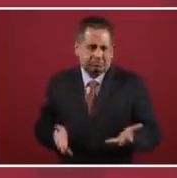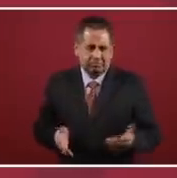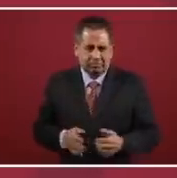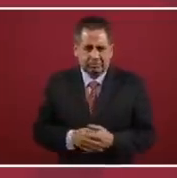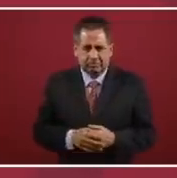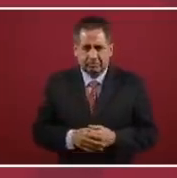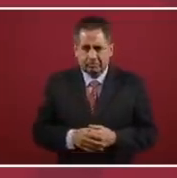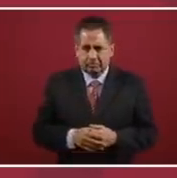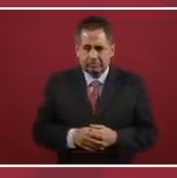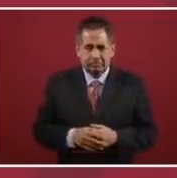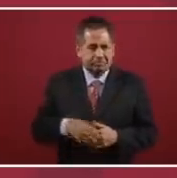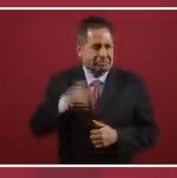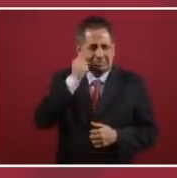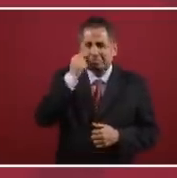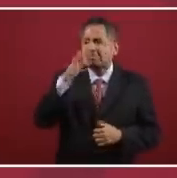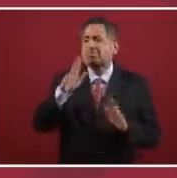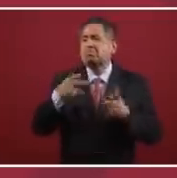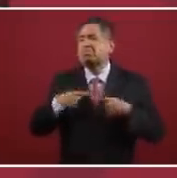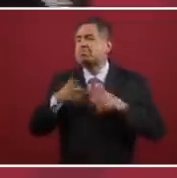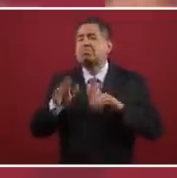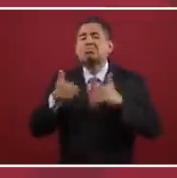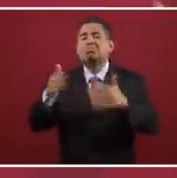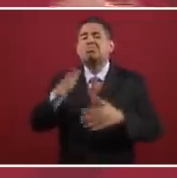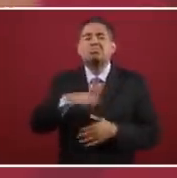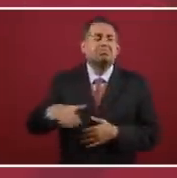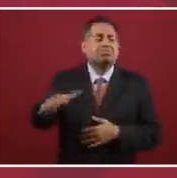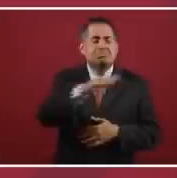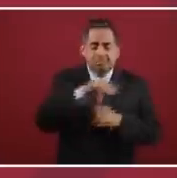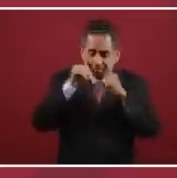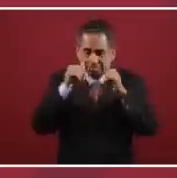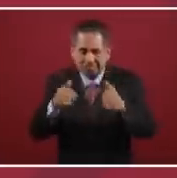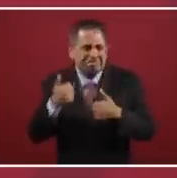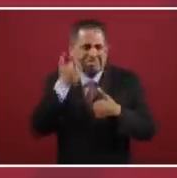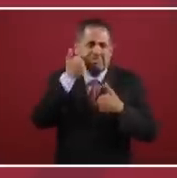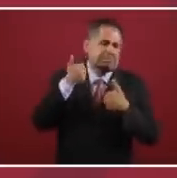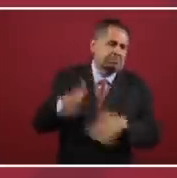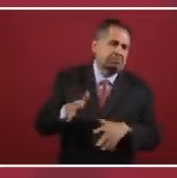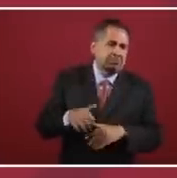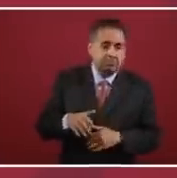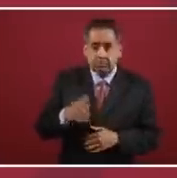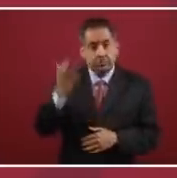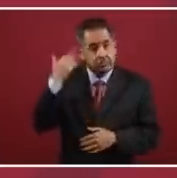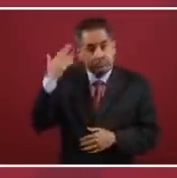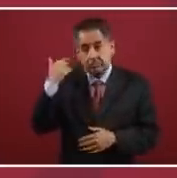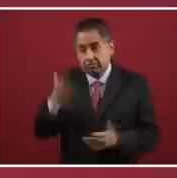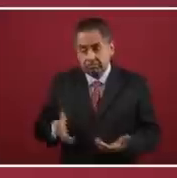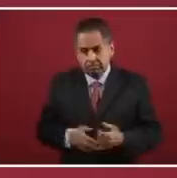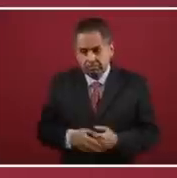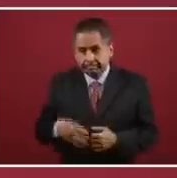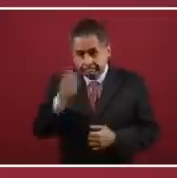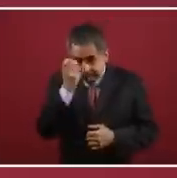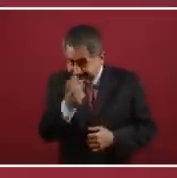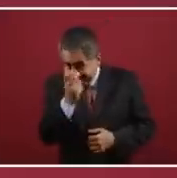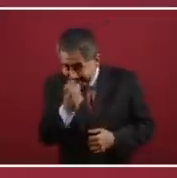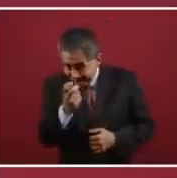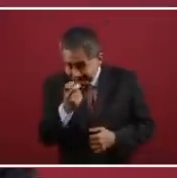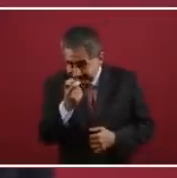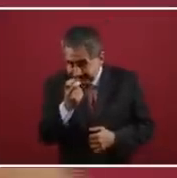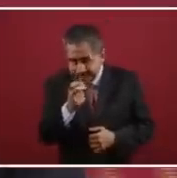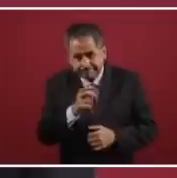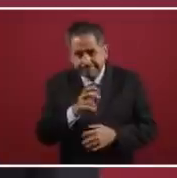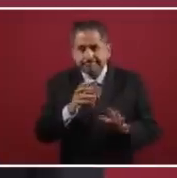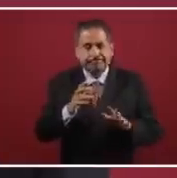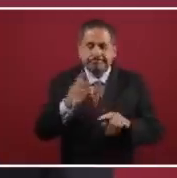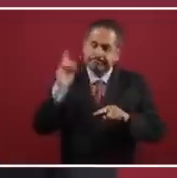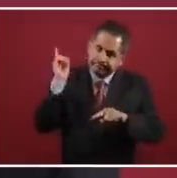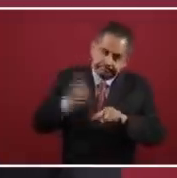¿Y qué les iba a importar? Pues atender a la gente. Bueno, eso,